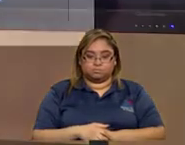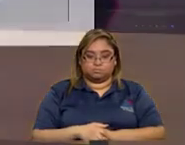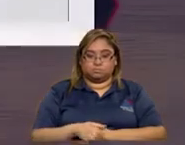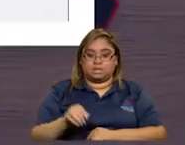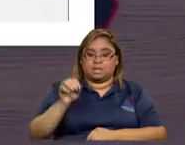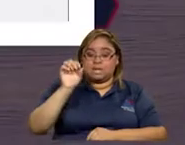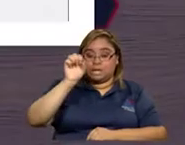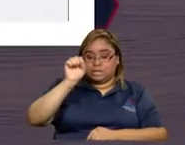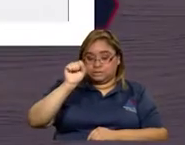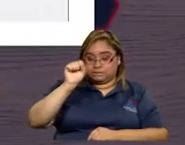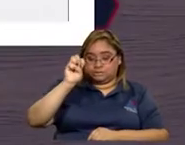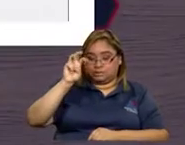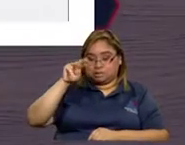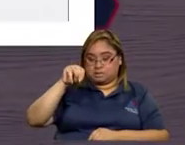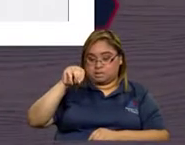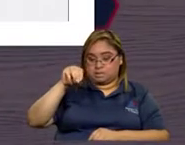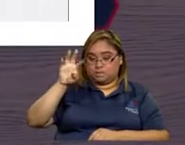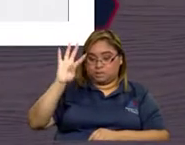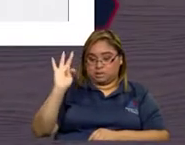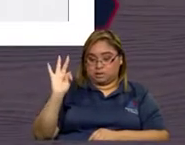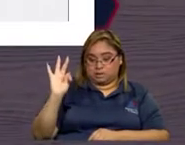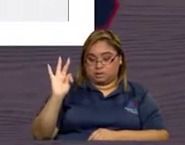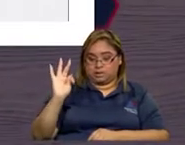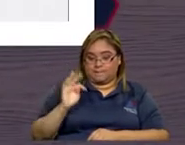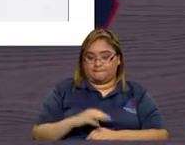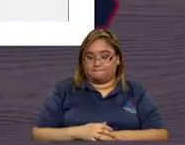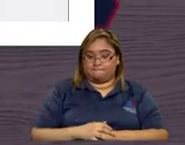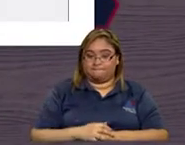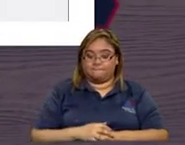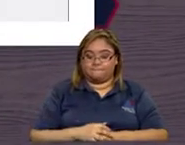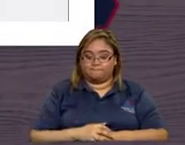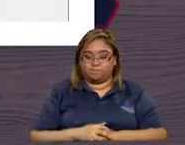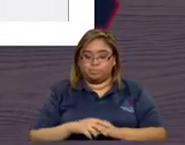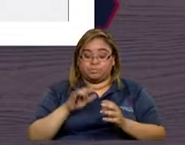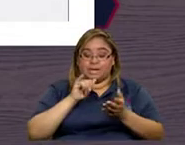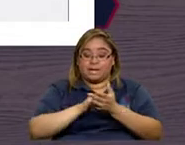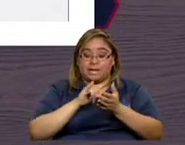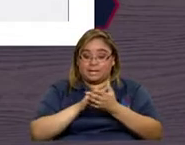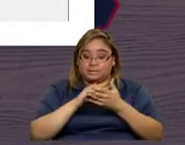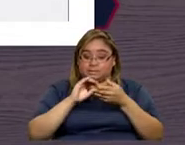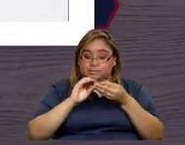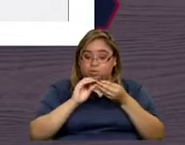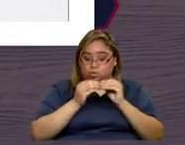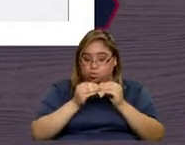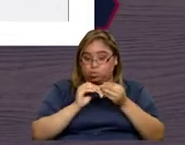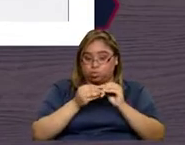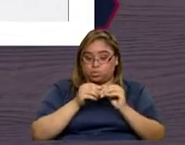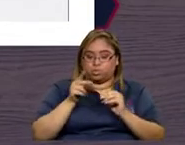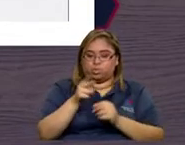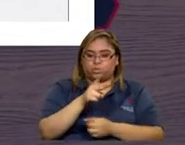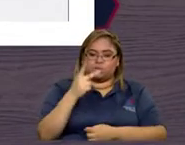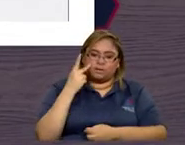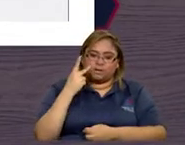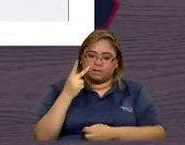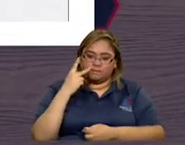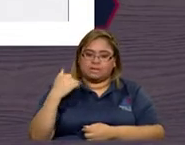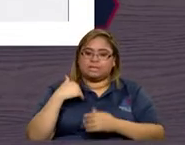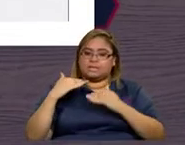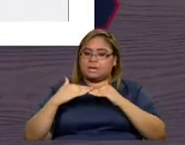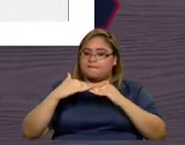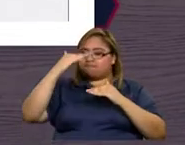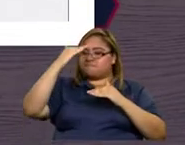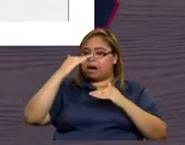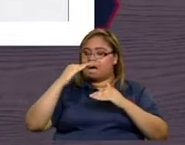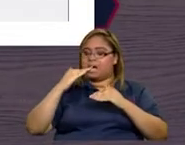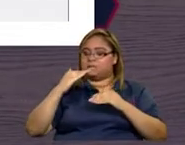SMT. ¿Ok? En este caso, este valor que ustedes observan ahí, que tiene más de 3 dígitos, o